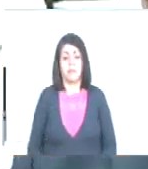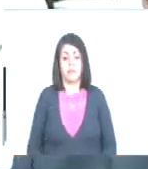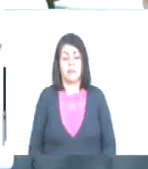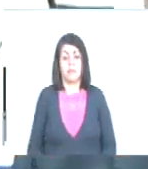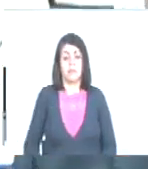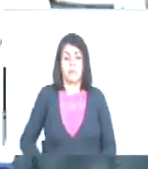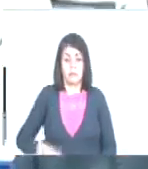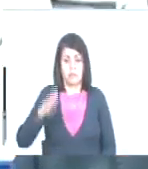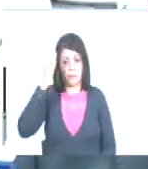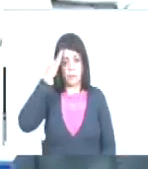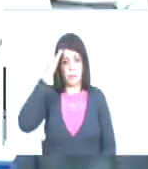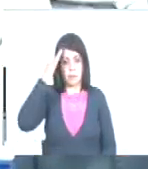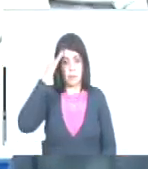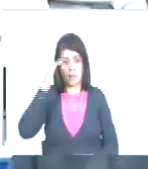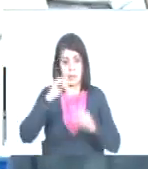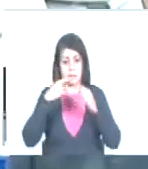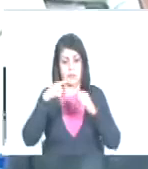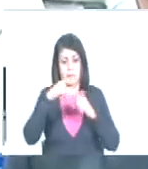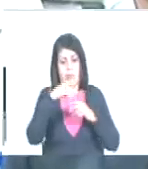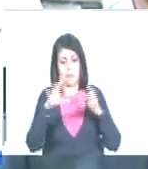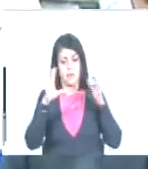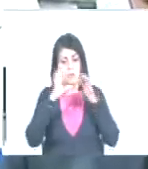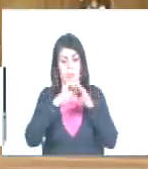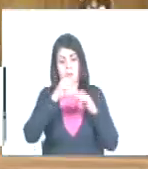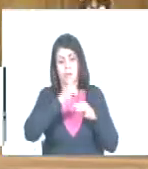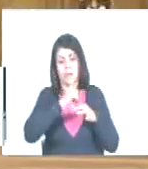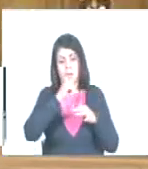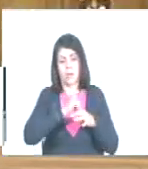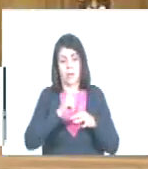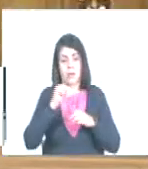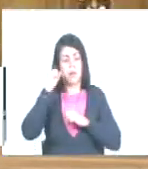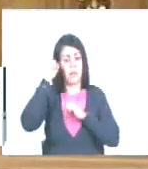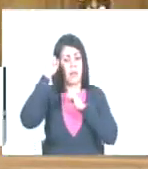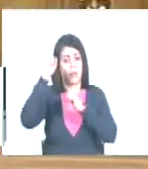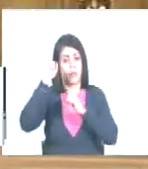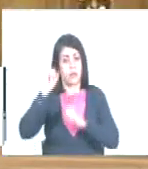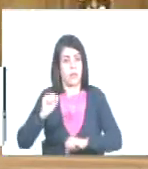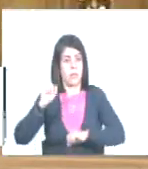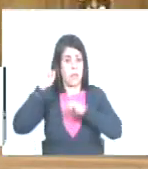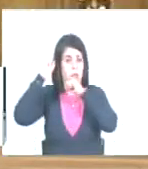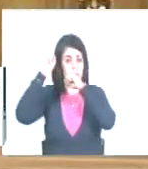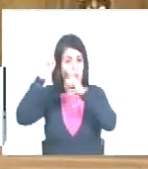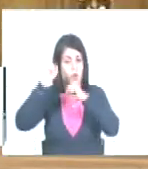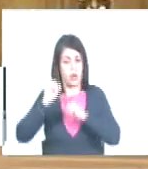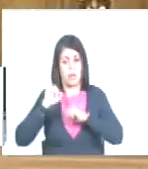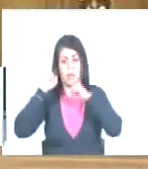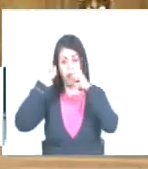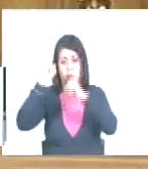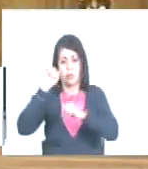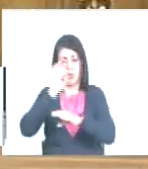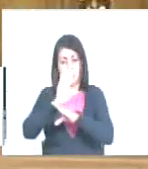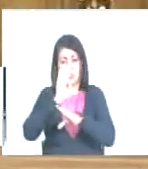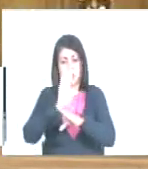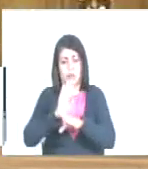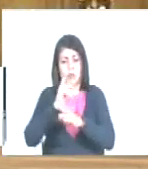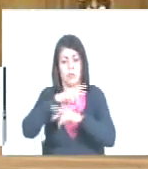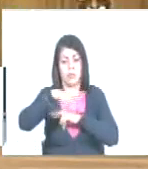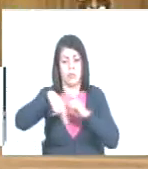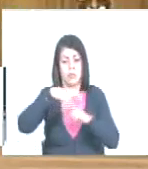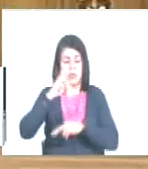sabido llevar en resistencia, unidad y lucha, victoria tras victoria, para preservar la